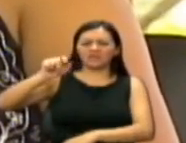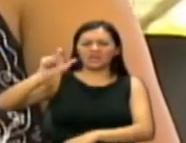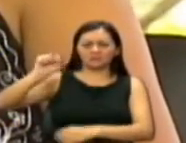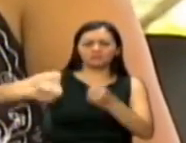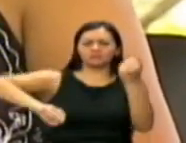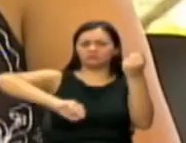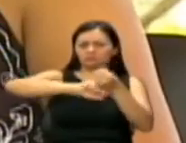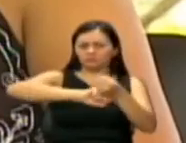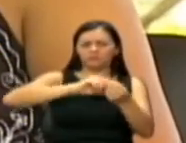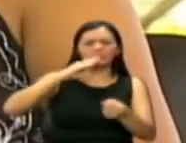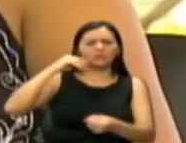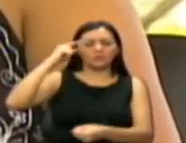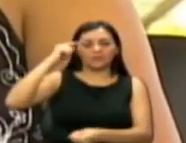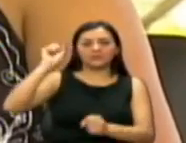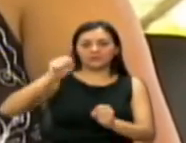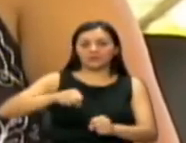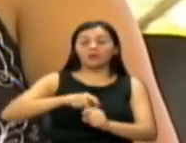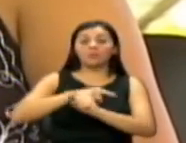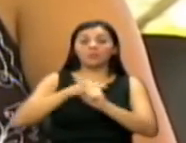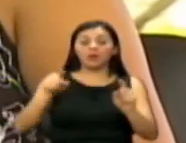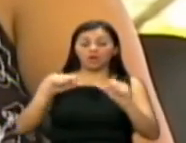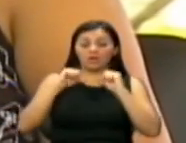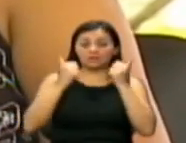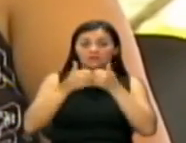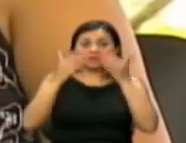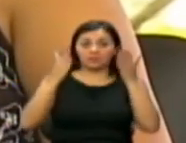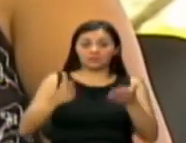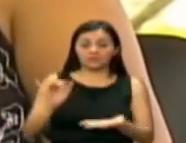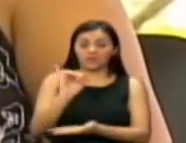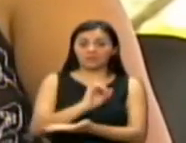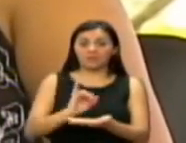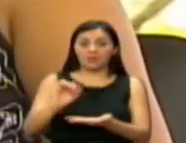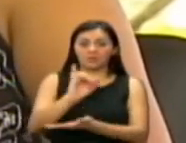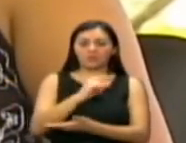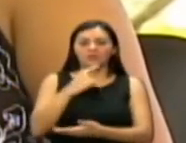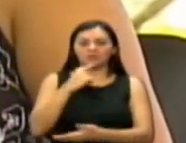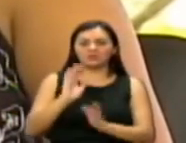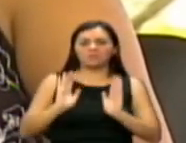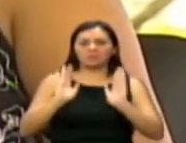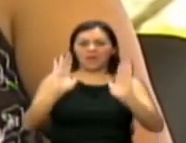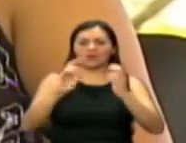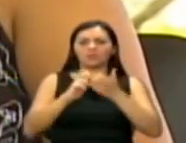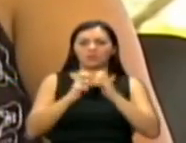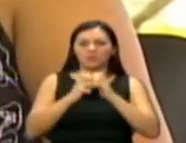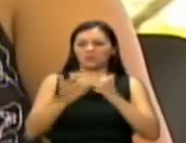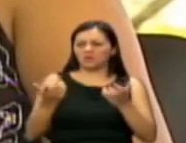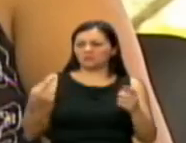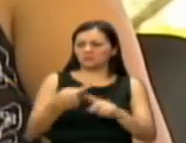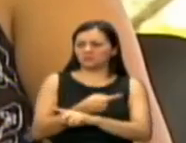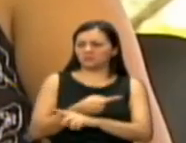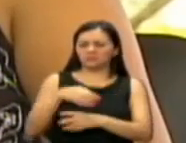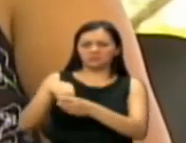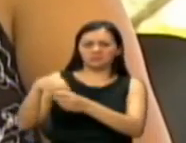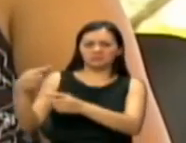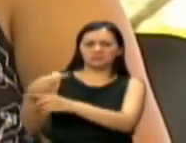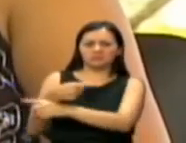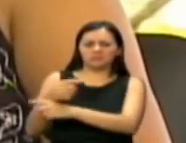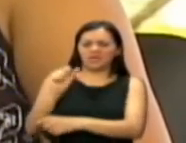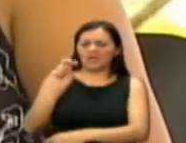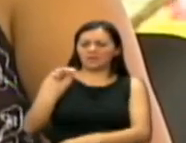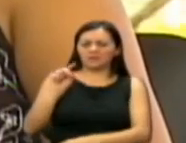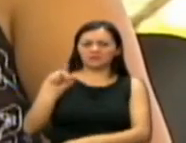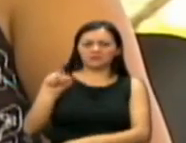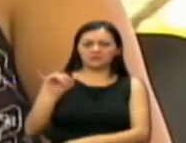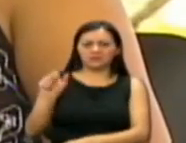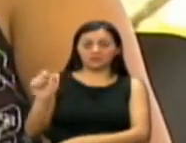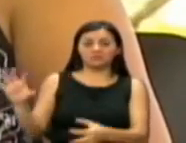usted en su gestión. Sin embargo, el asambleísta de Imbabura, Antonio Pozo, apoya el paro, por ejemplo, en declaraciones que dio ayer. ¿Se podría pensar en una alianza